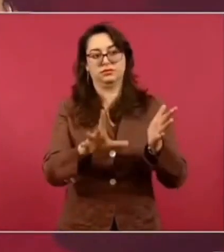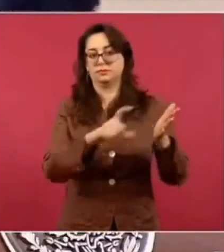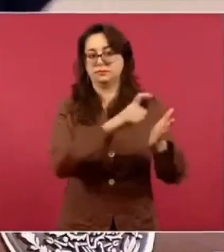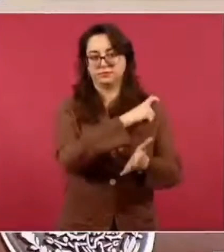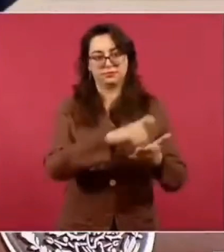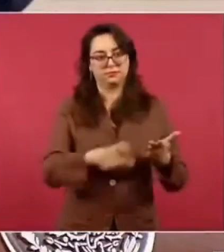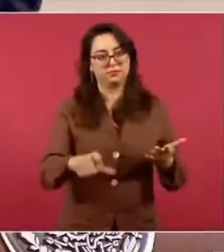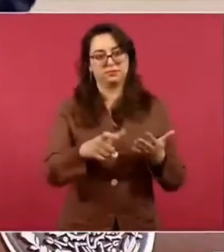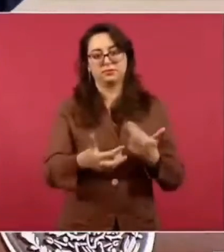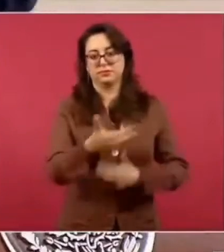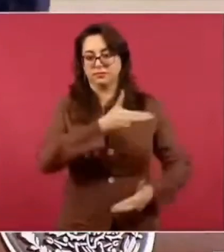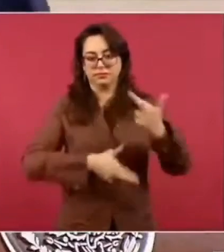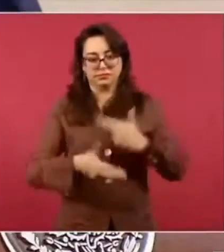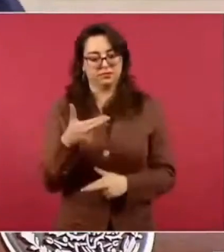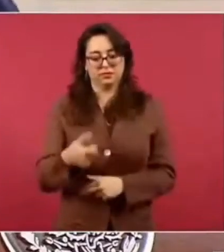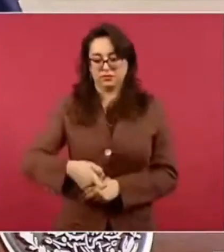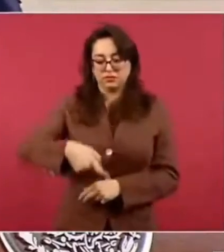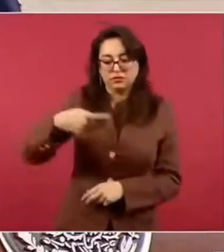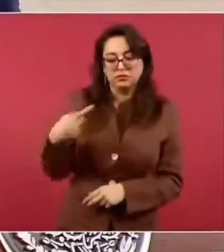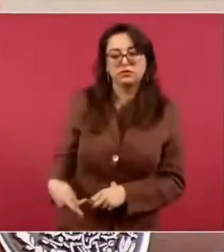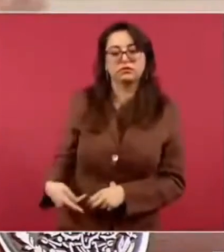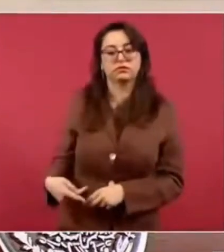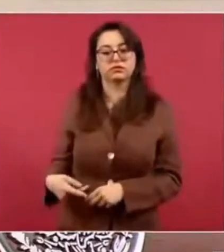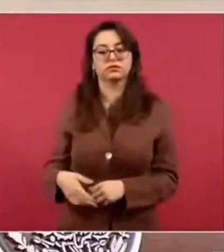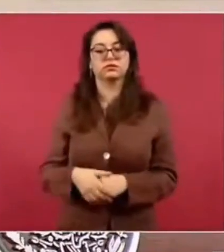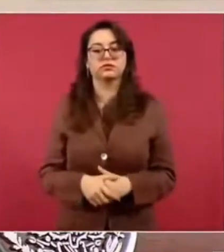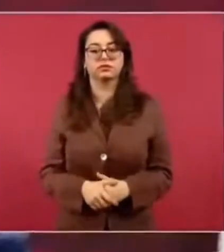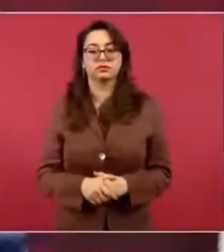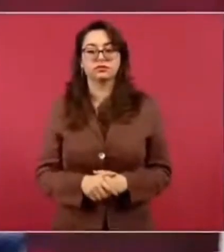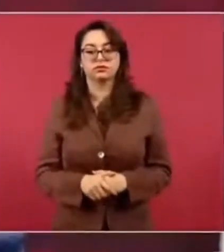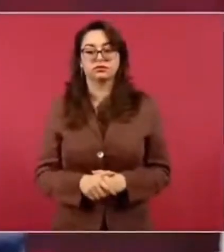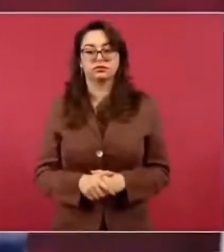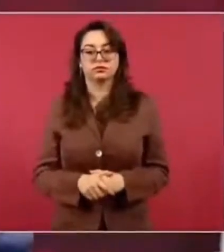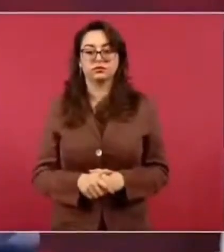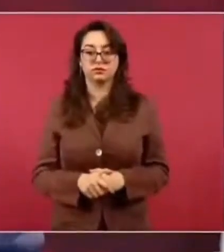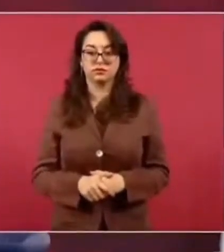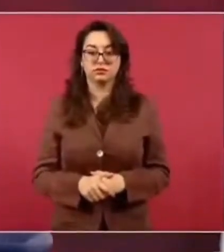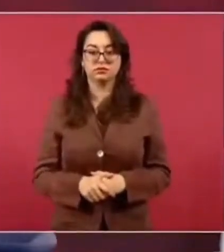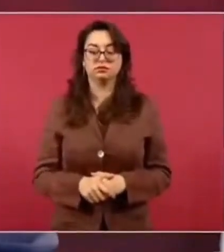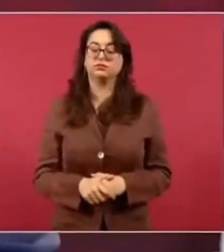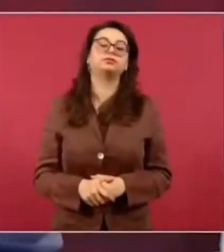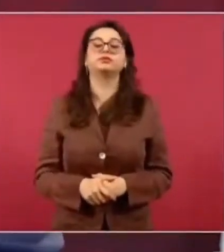pues con Zedillo comienza. Por eso cuando hablan de chatarras,